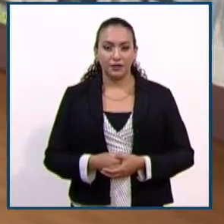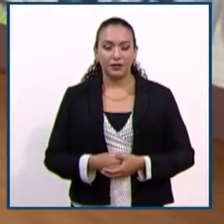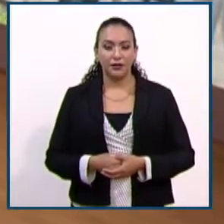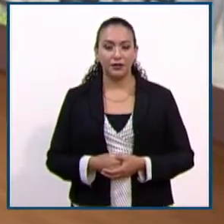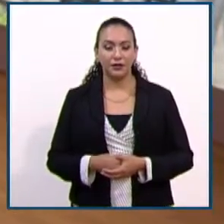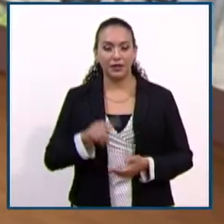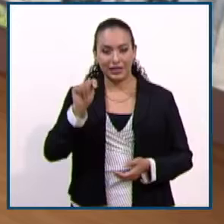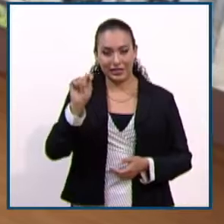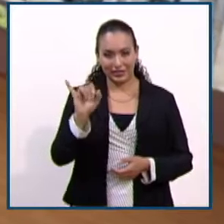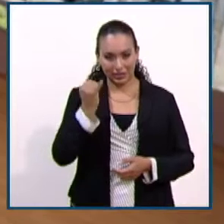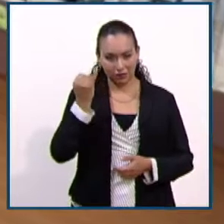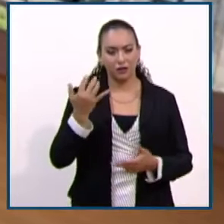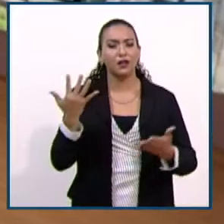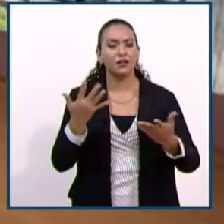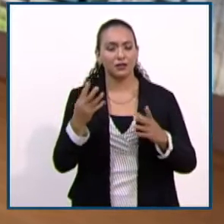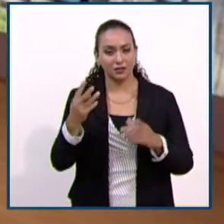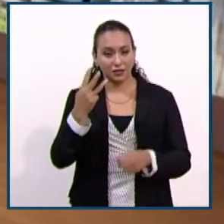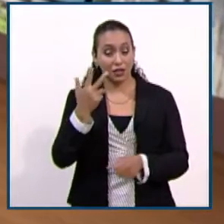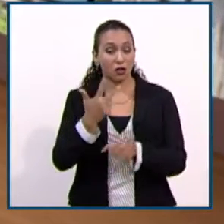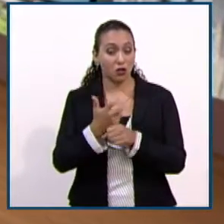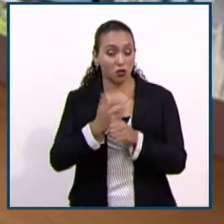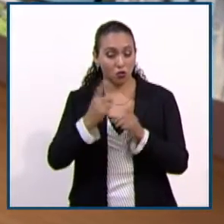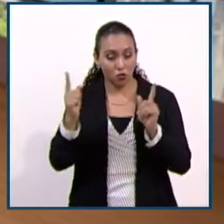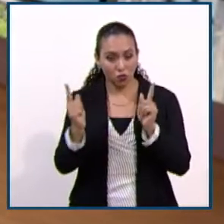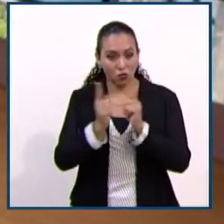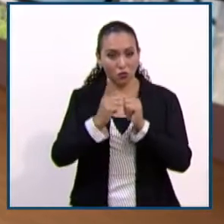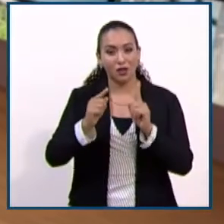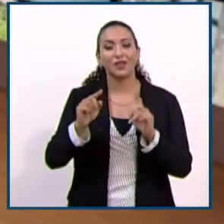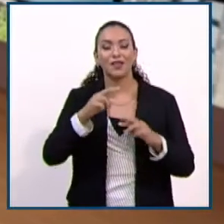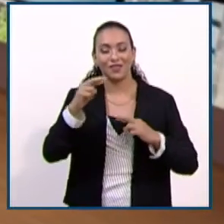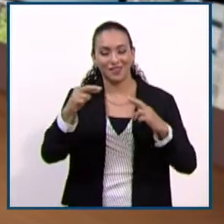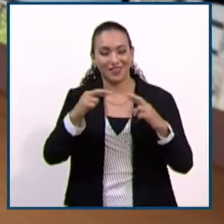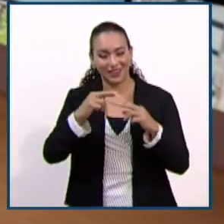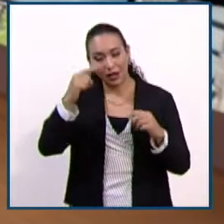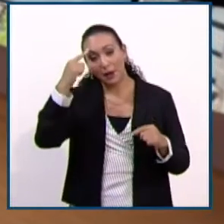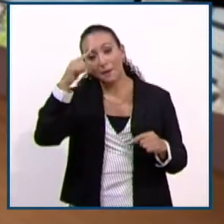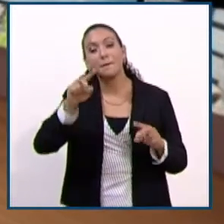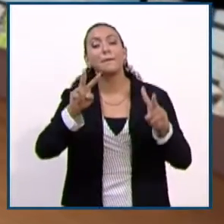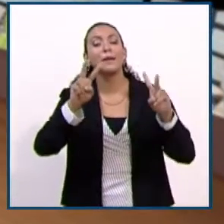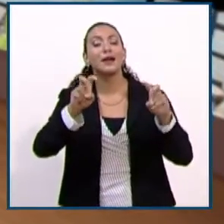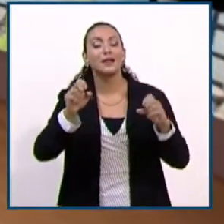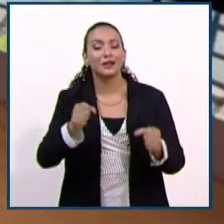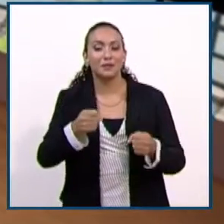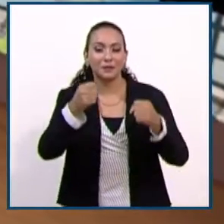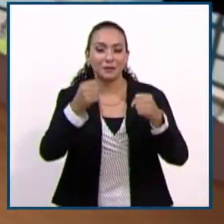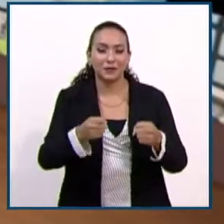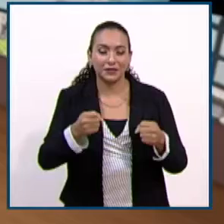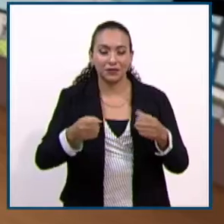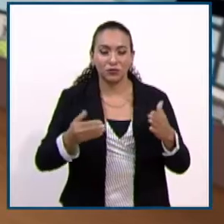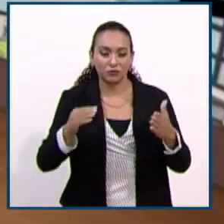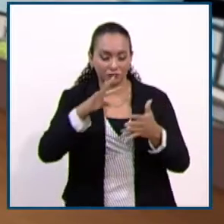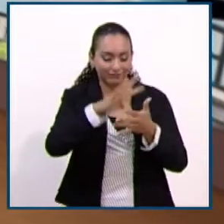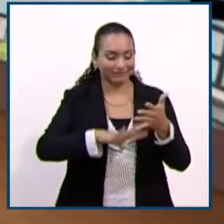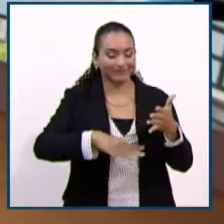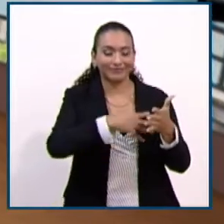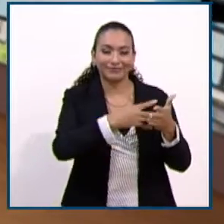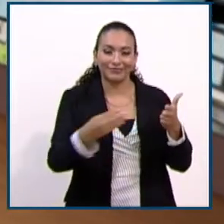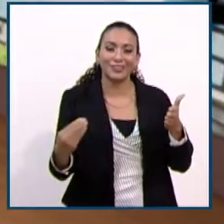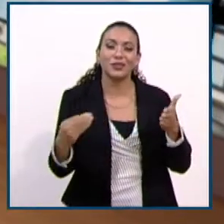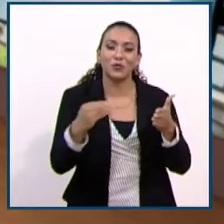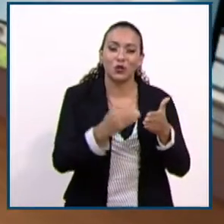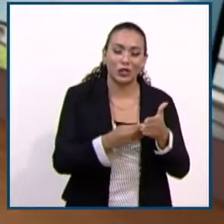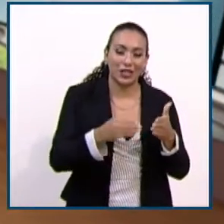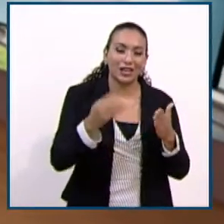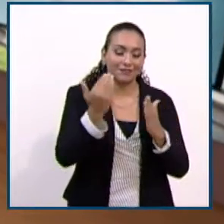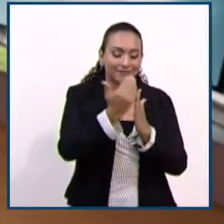Y en Tijuana se llevó a cabo el 8º encuentro regional para integrar una agenda en materia de seguridad y justicia, en el que participó el